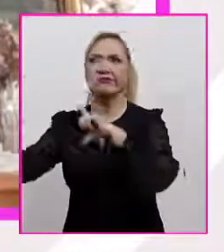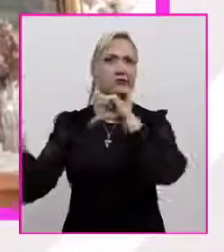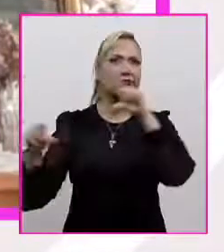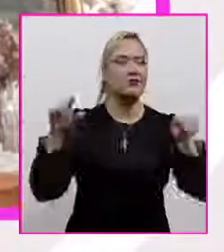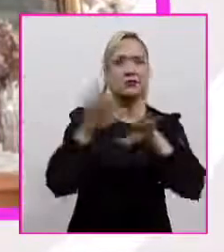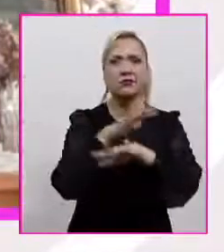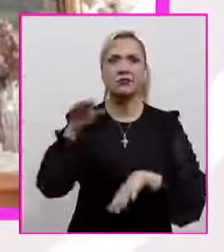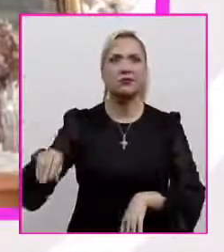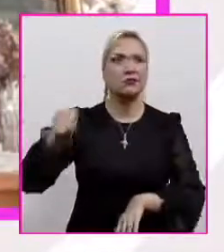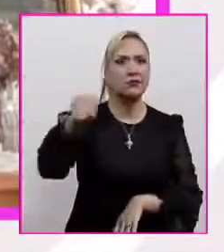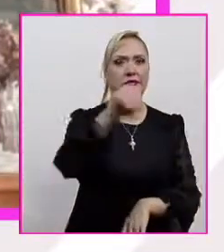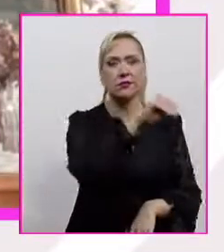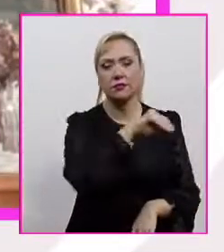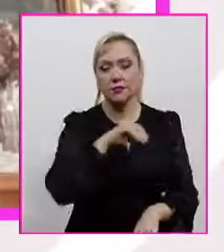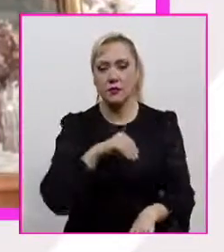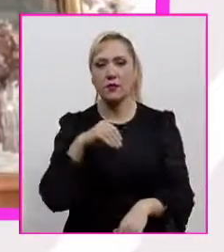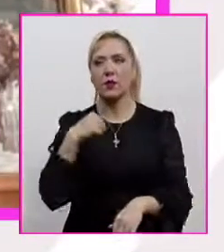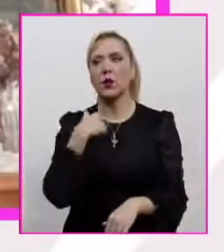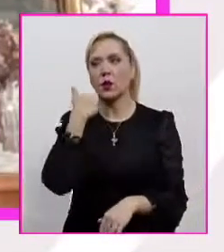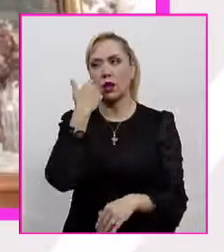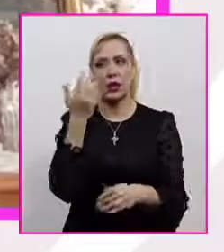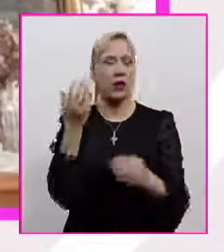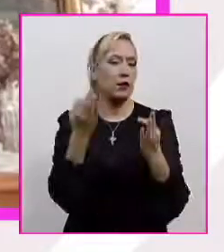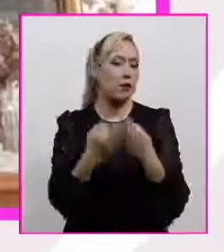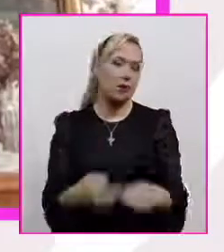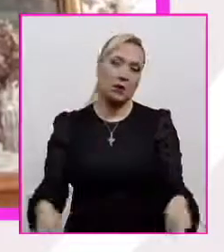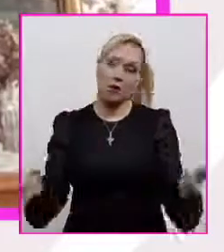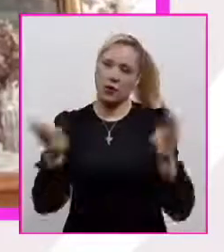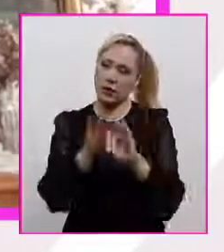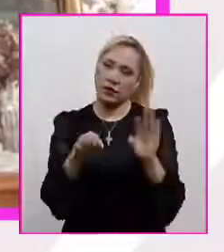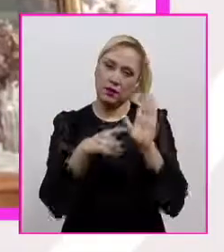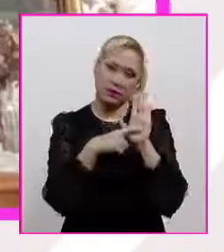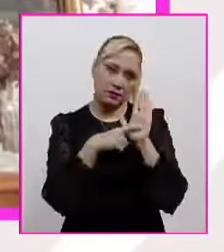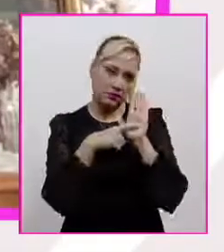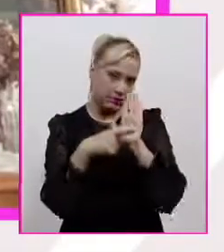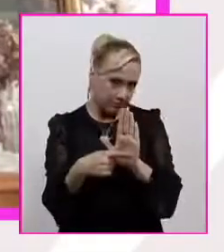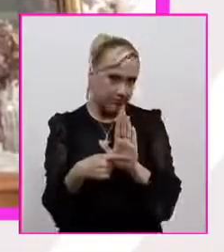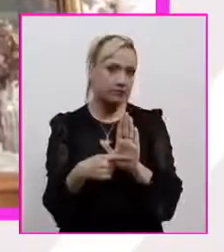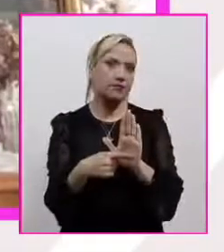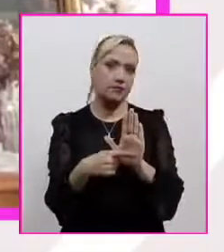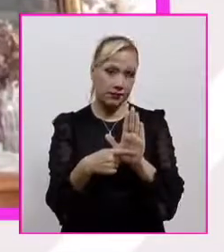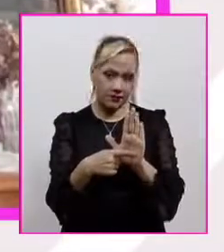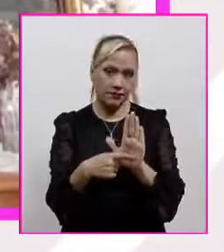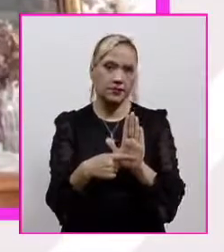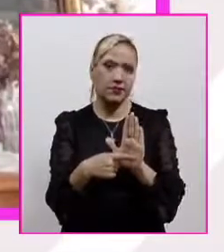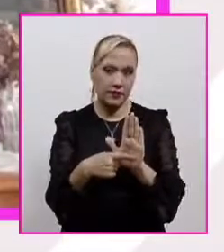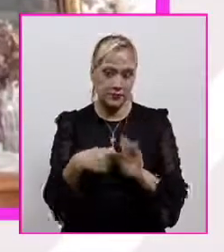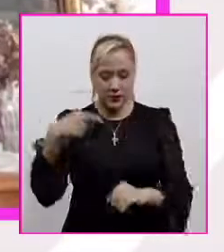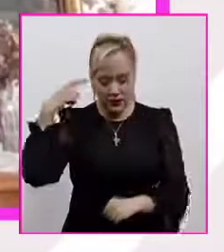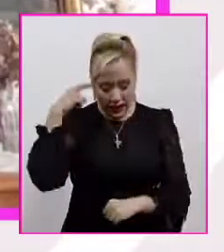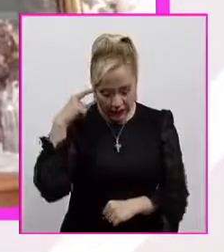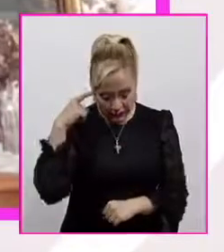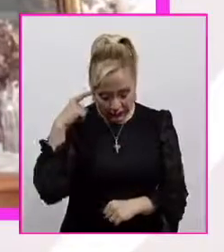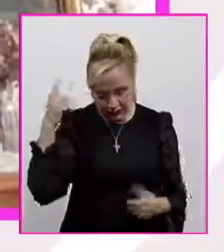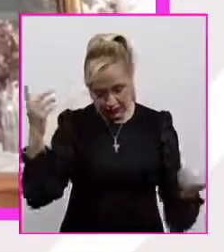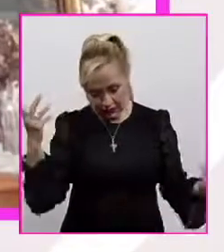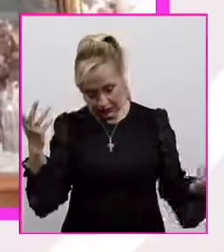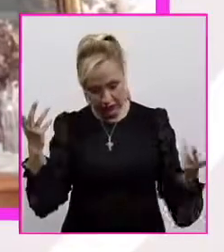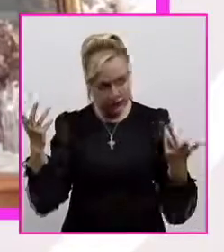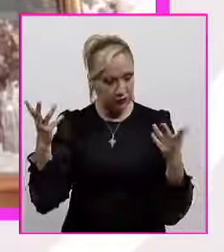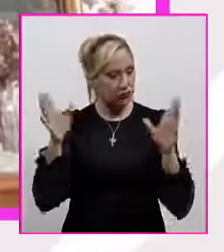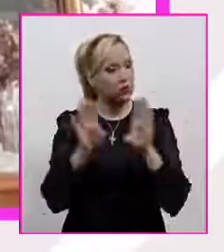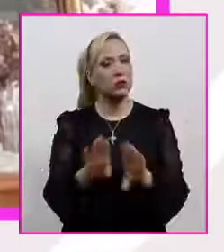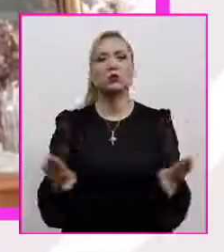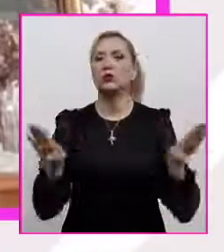otros programas y que quisiera recuperar, porque a mí me parece que es justo, o sea, un síntoma, digamos, de esto que estamos